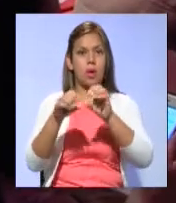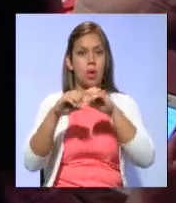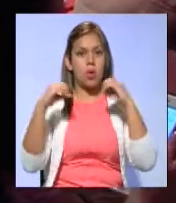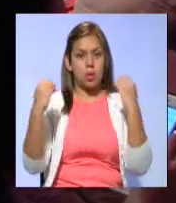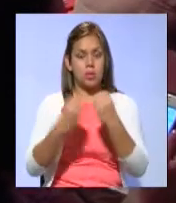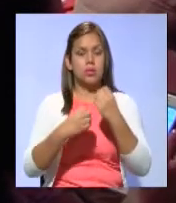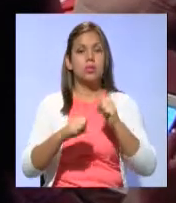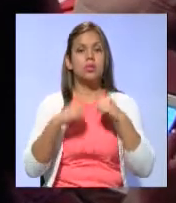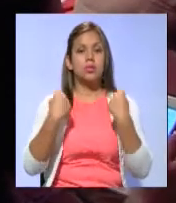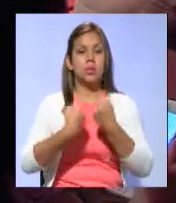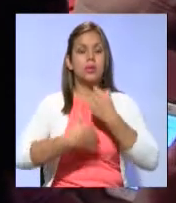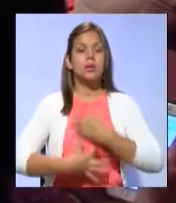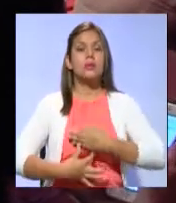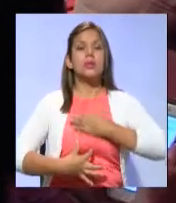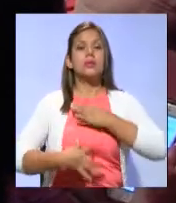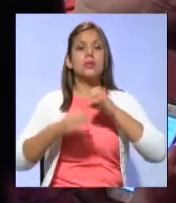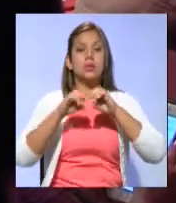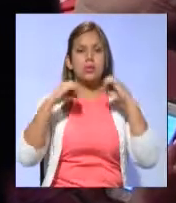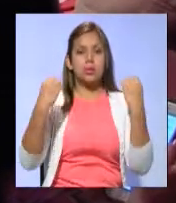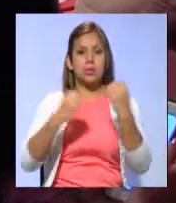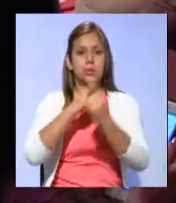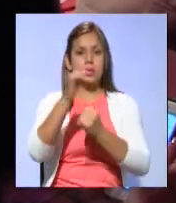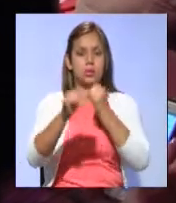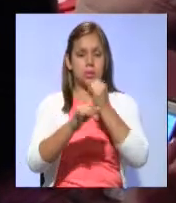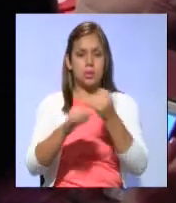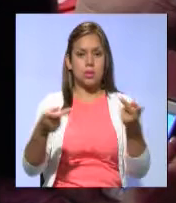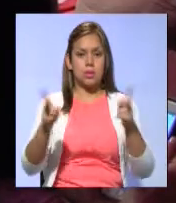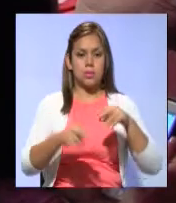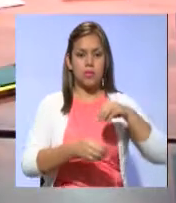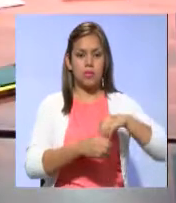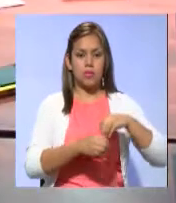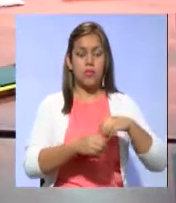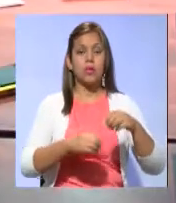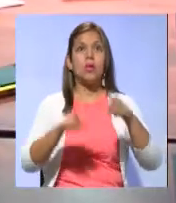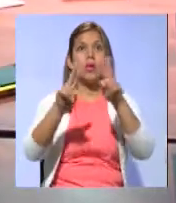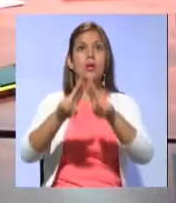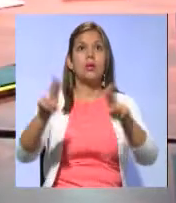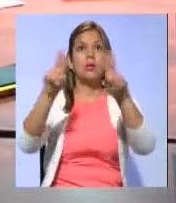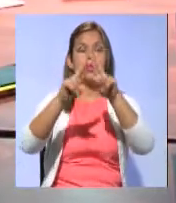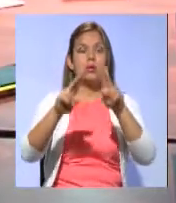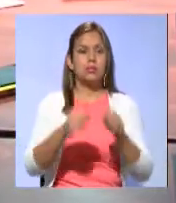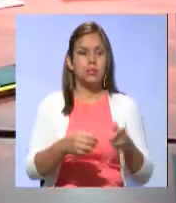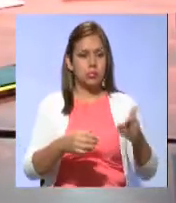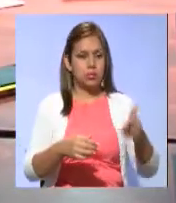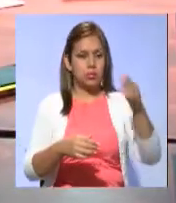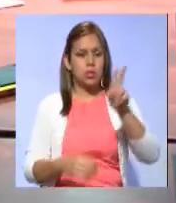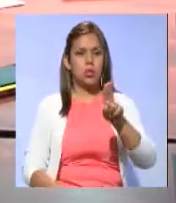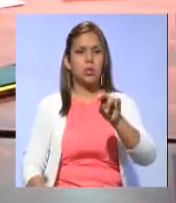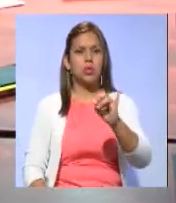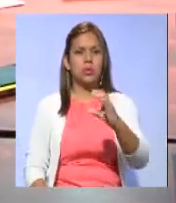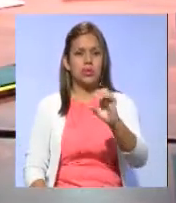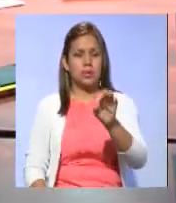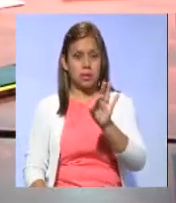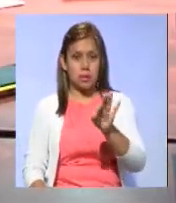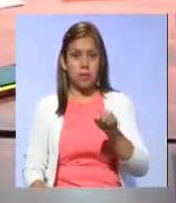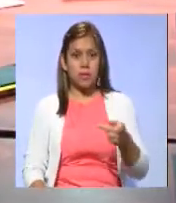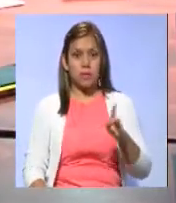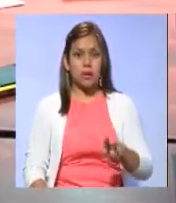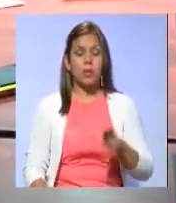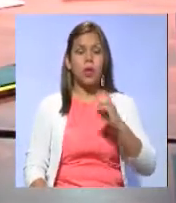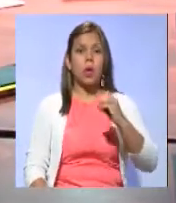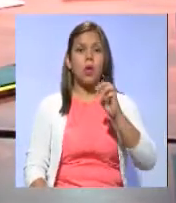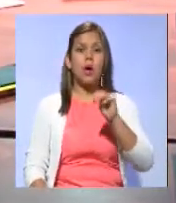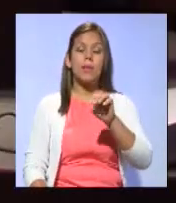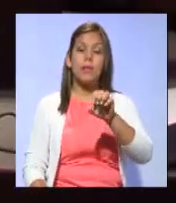sociedad civil, organismos internacionales como el Fondo de Naciones Unidas para el Desarrollo de la Infancia, UNICEF, la Organización Mundial de Salud,